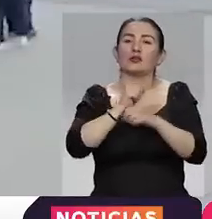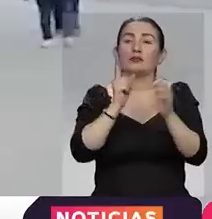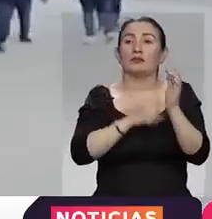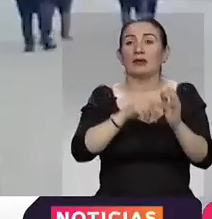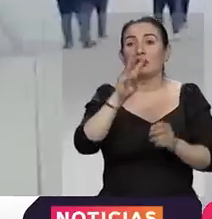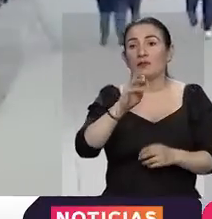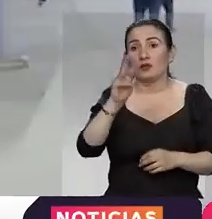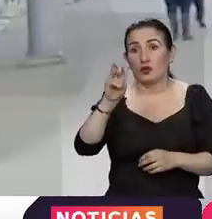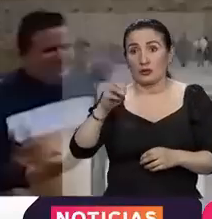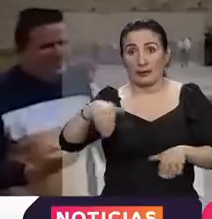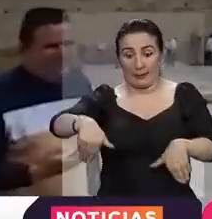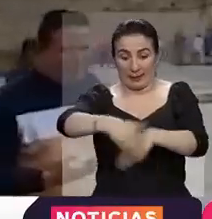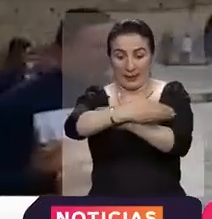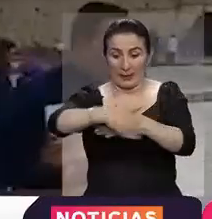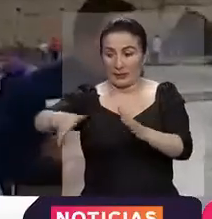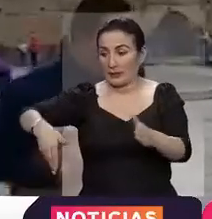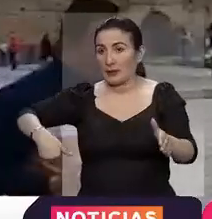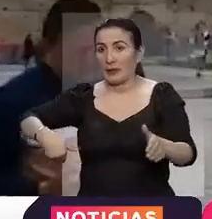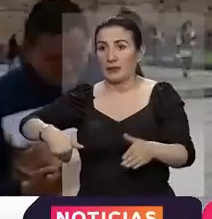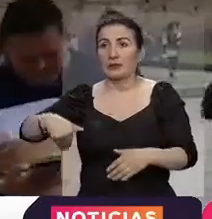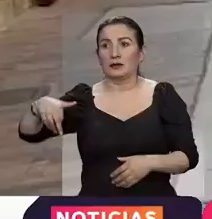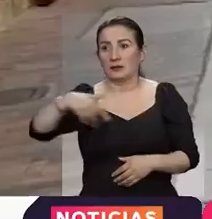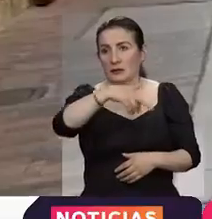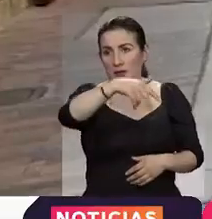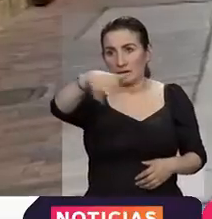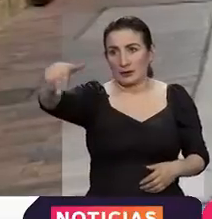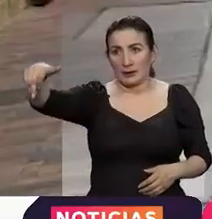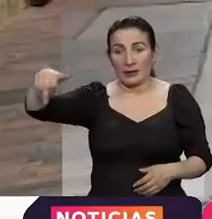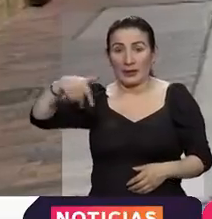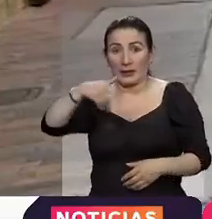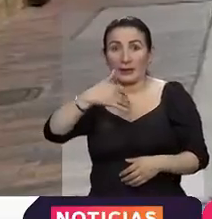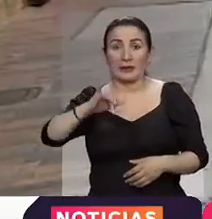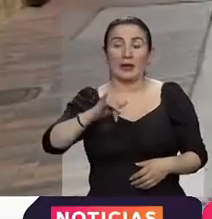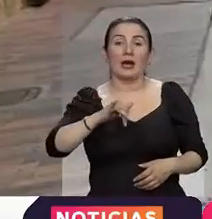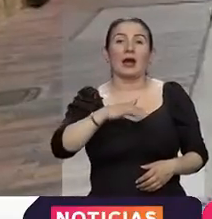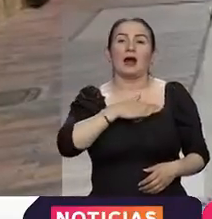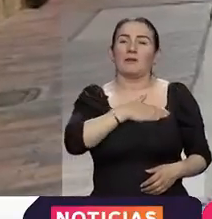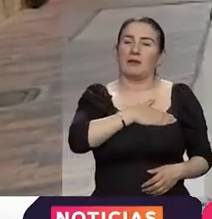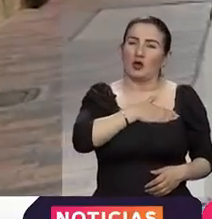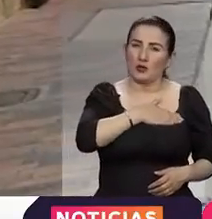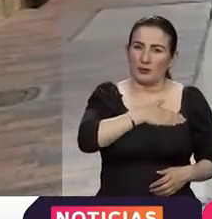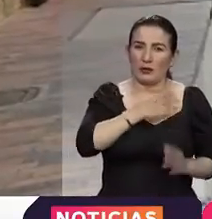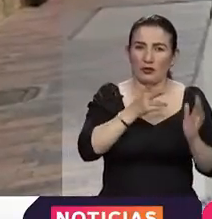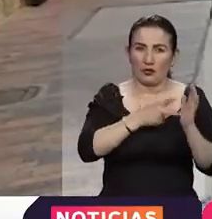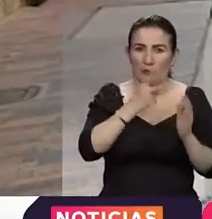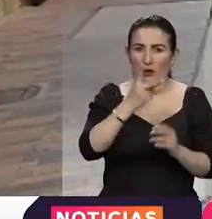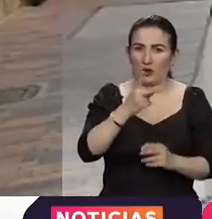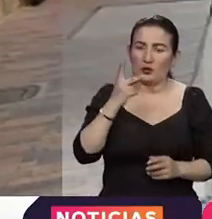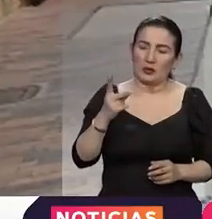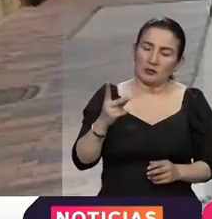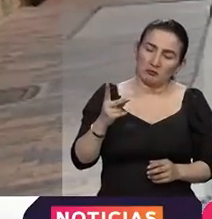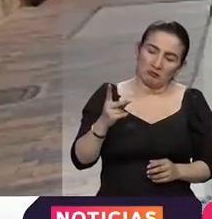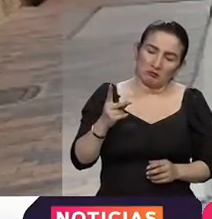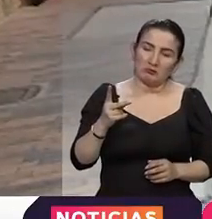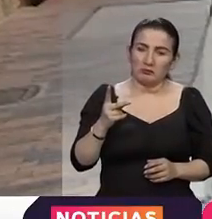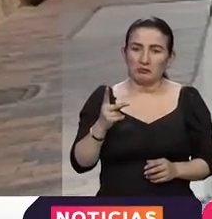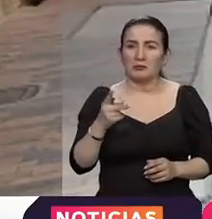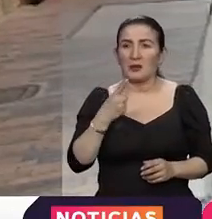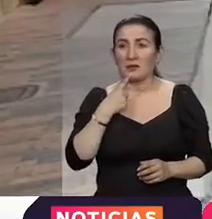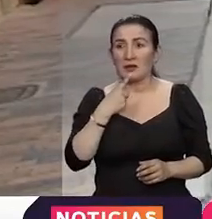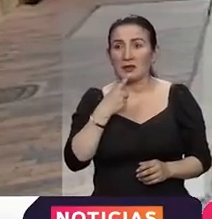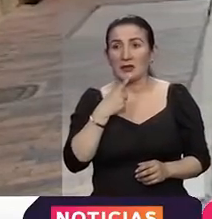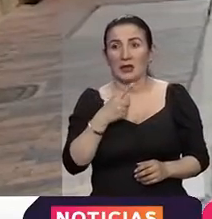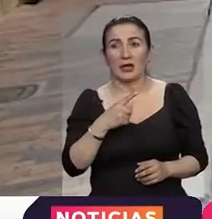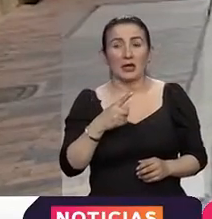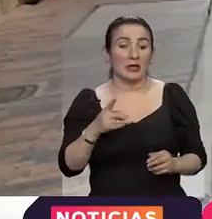sus calles aledañas eran transitables. Ya cuando llegó la era de Álvaro Uribe en el año 2002, pues él, aludiendo